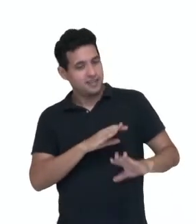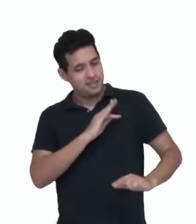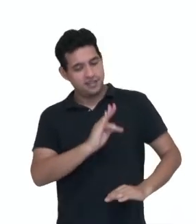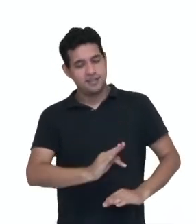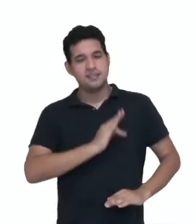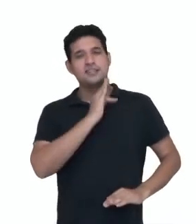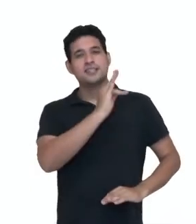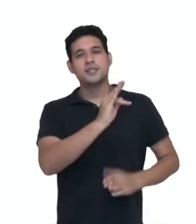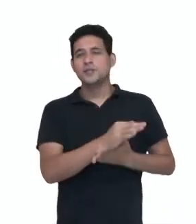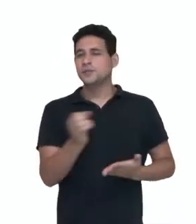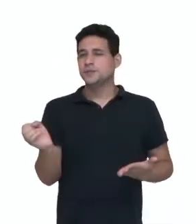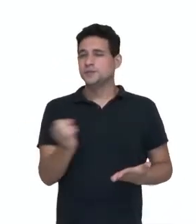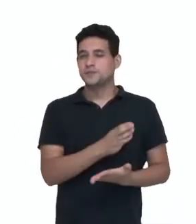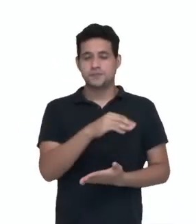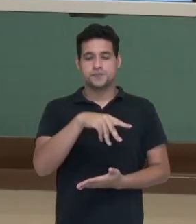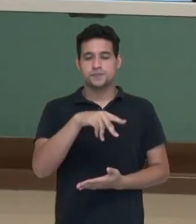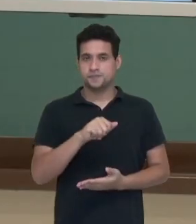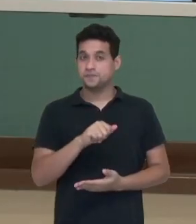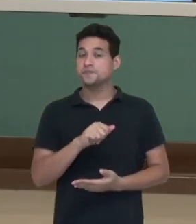construir un nuevo mapa.